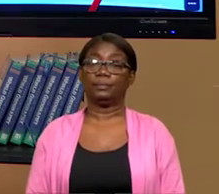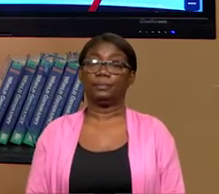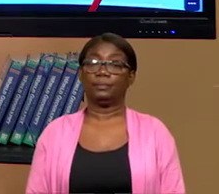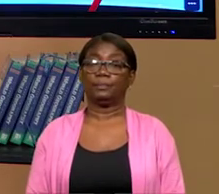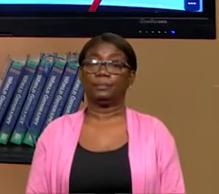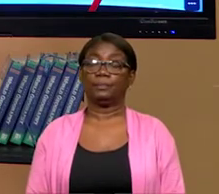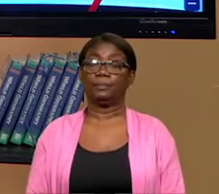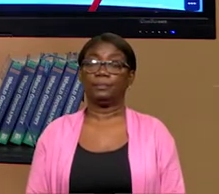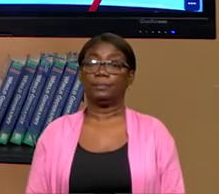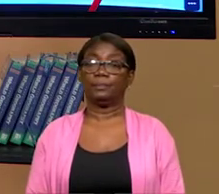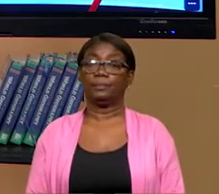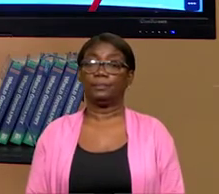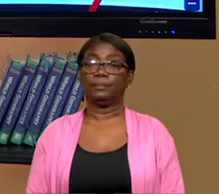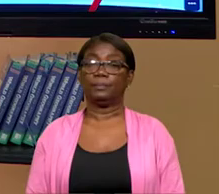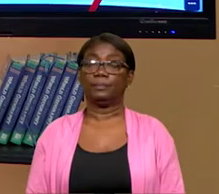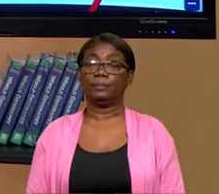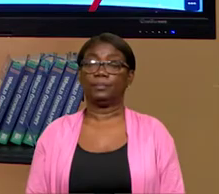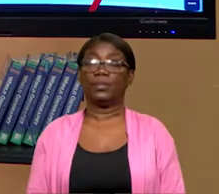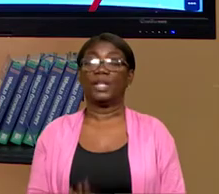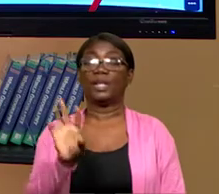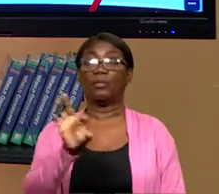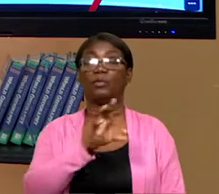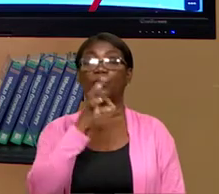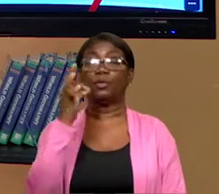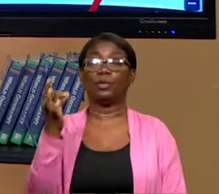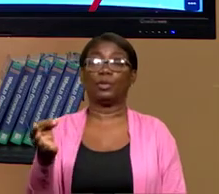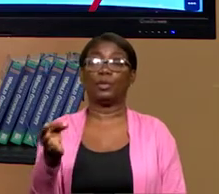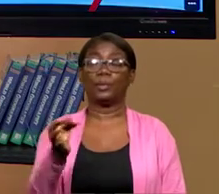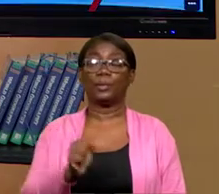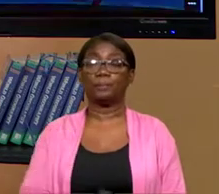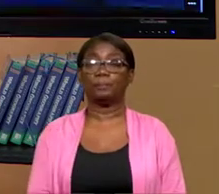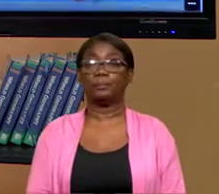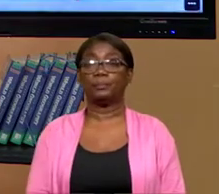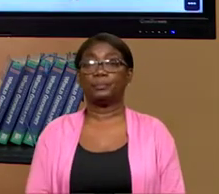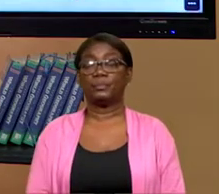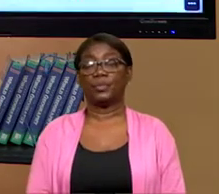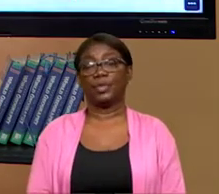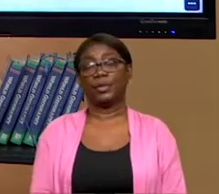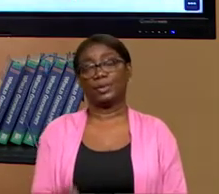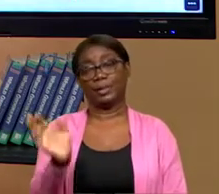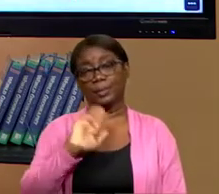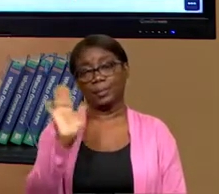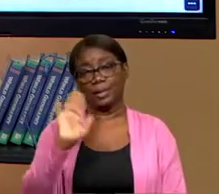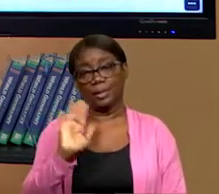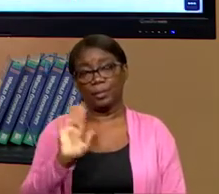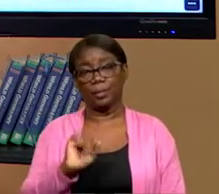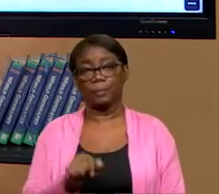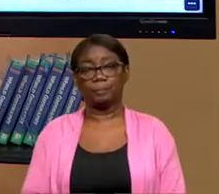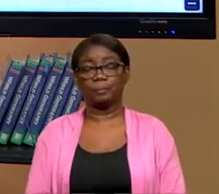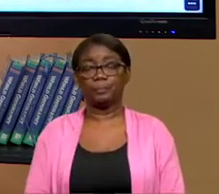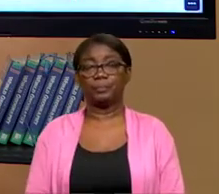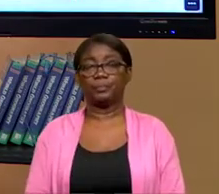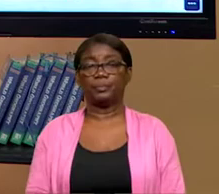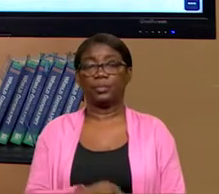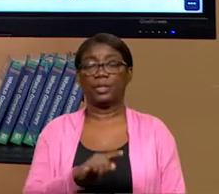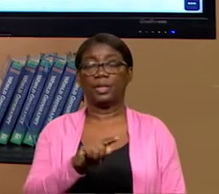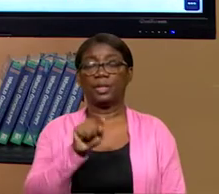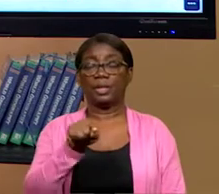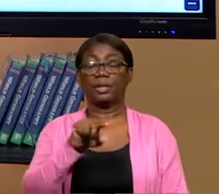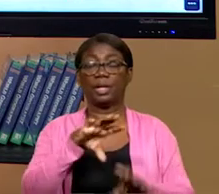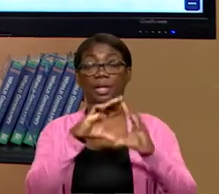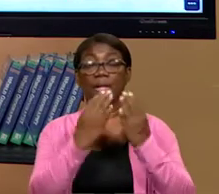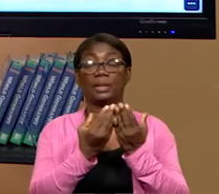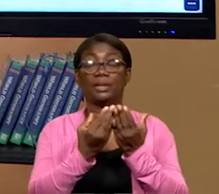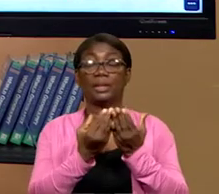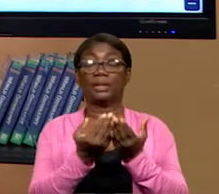¿Ok? Y de esta manera nos despedimos de esta clase, no